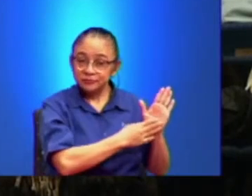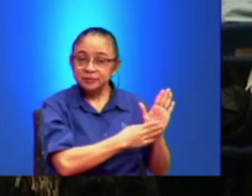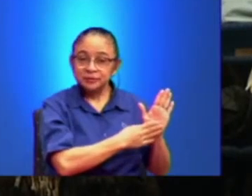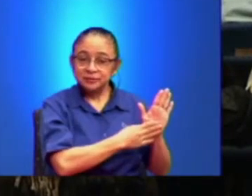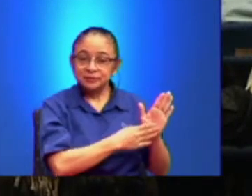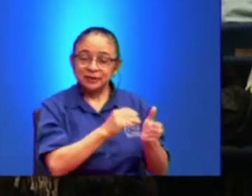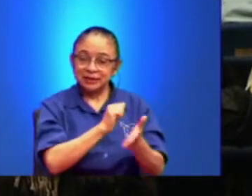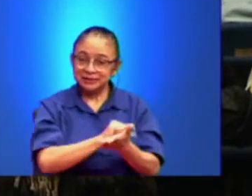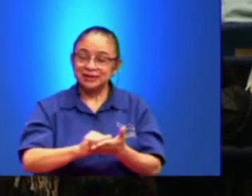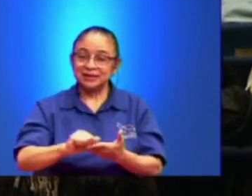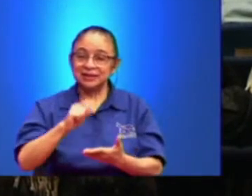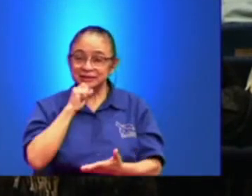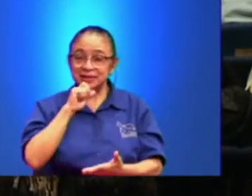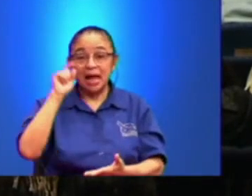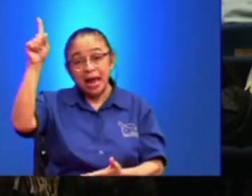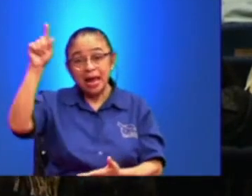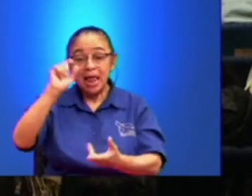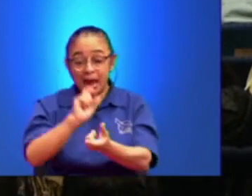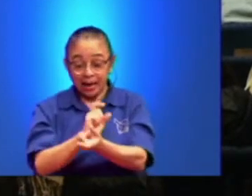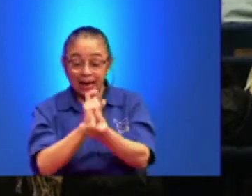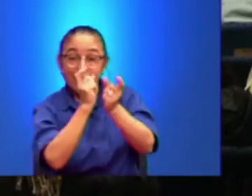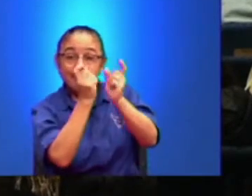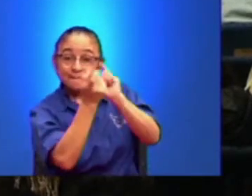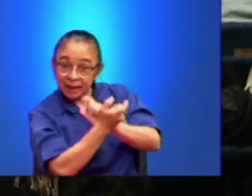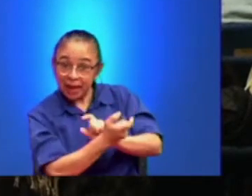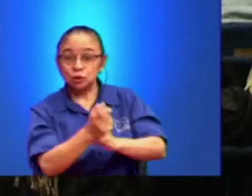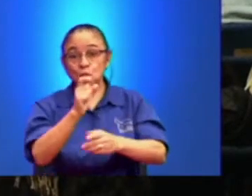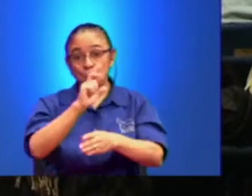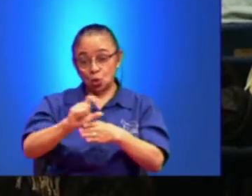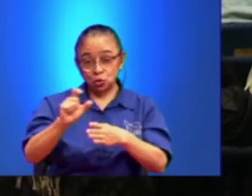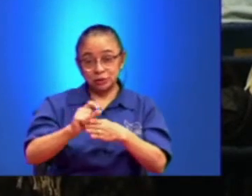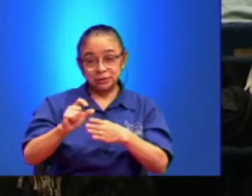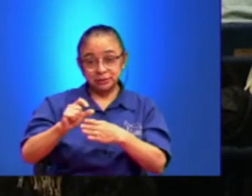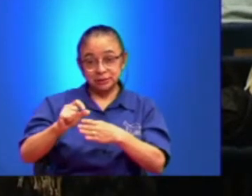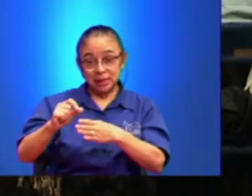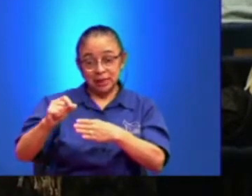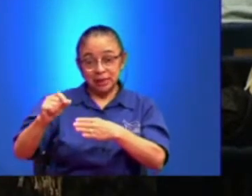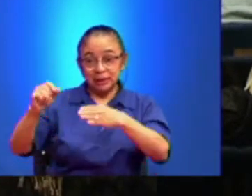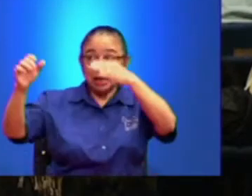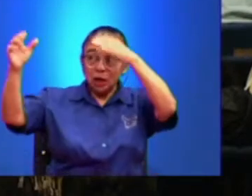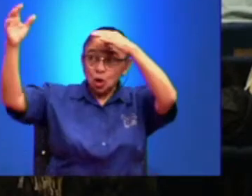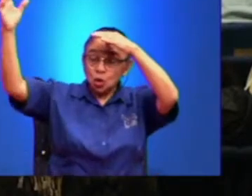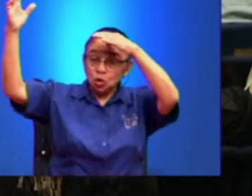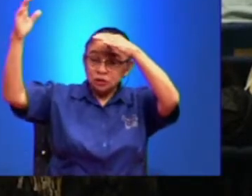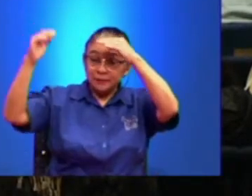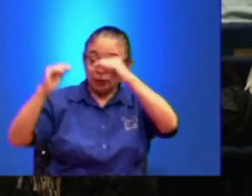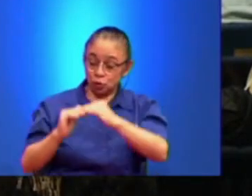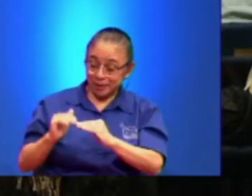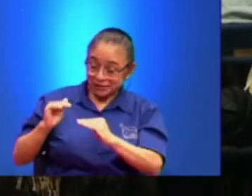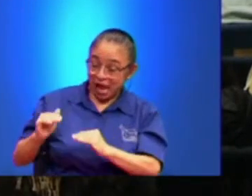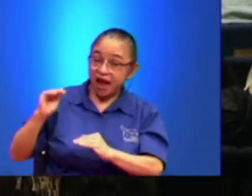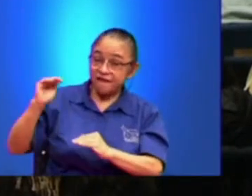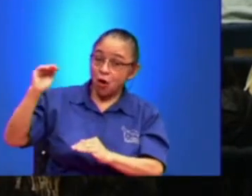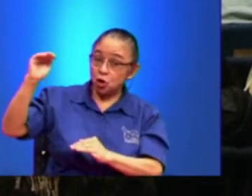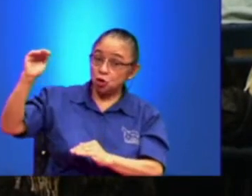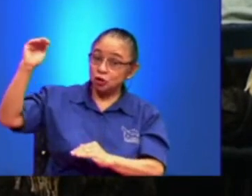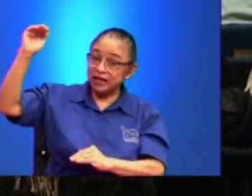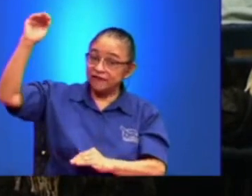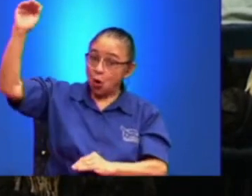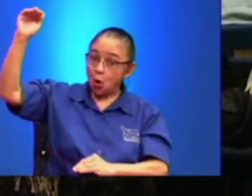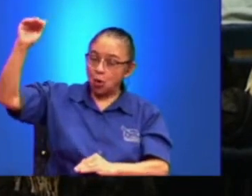estaba cambiando cosas y el conocimiento iba a ser evolutivo como así